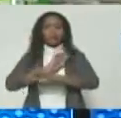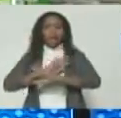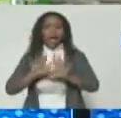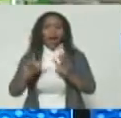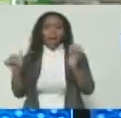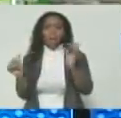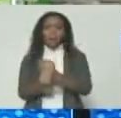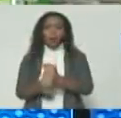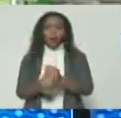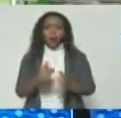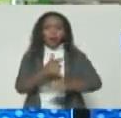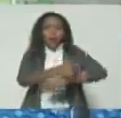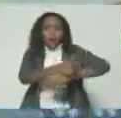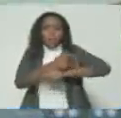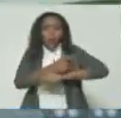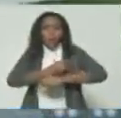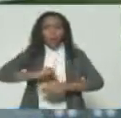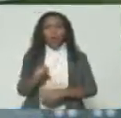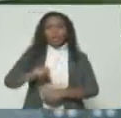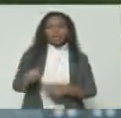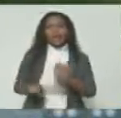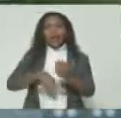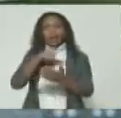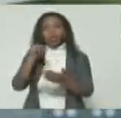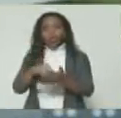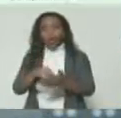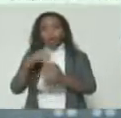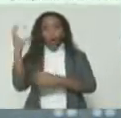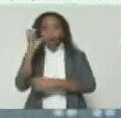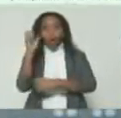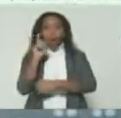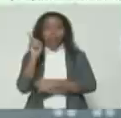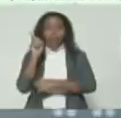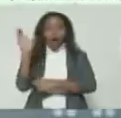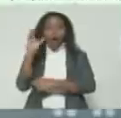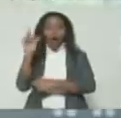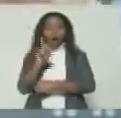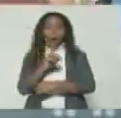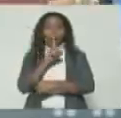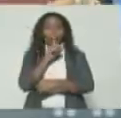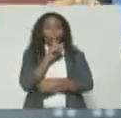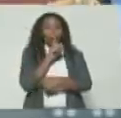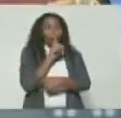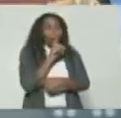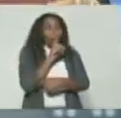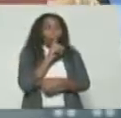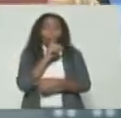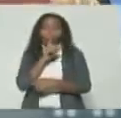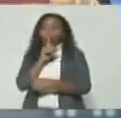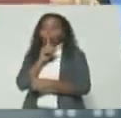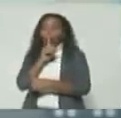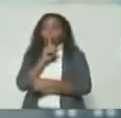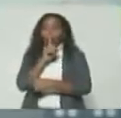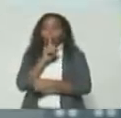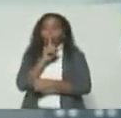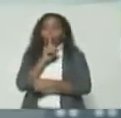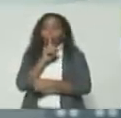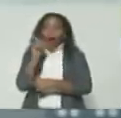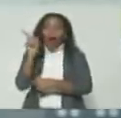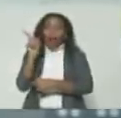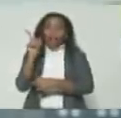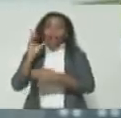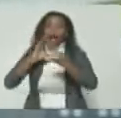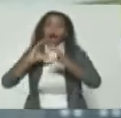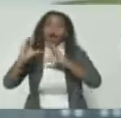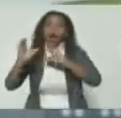Conseguimos fusiles de la Policía Nacional de Colombia y en Colombia callan, callan. No ha habido un solo medio de